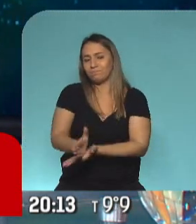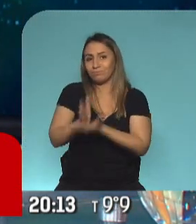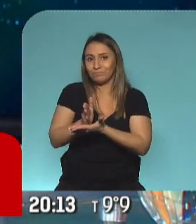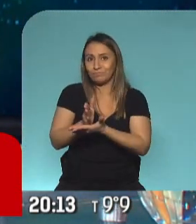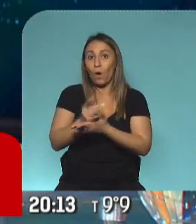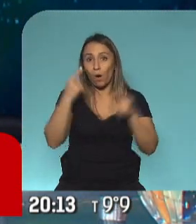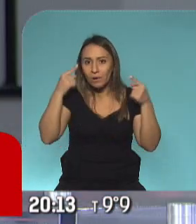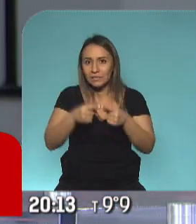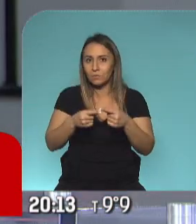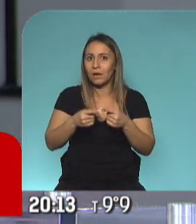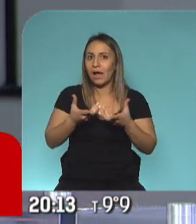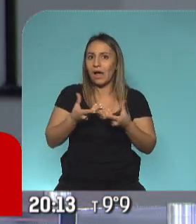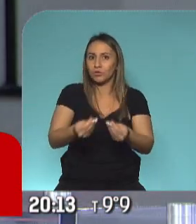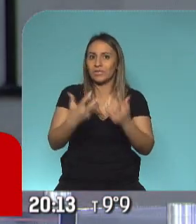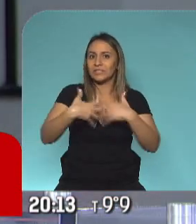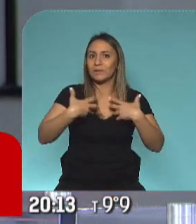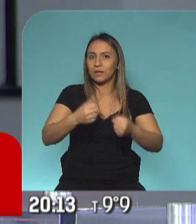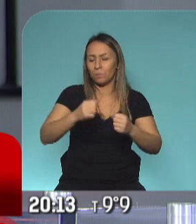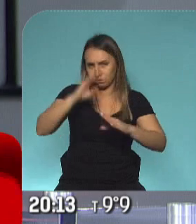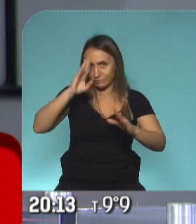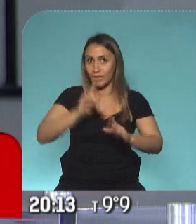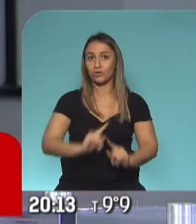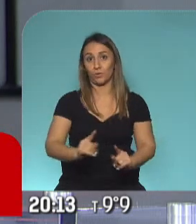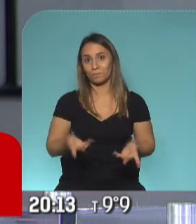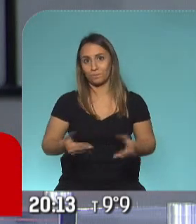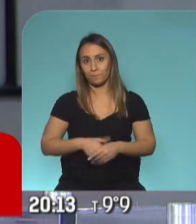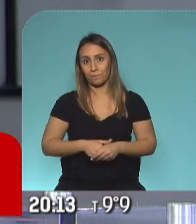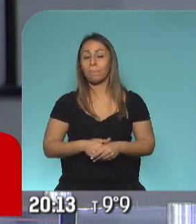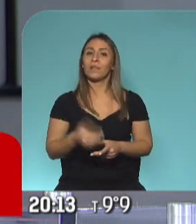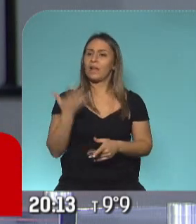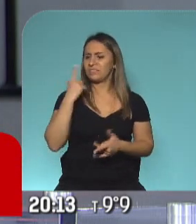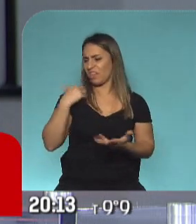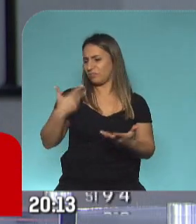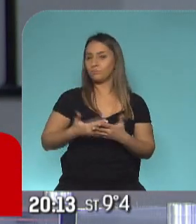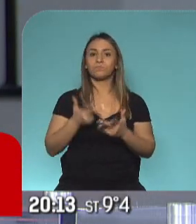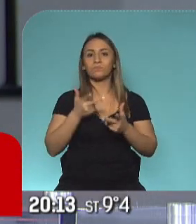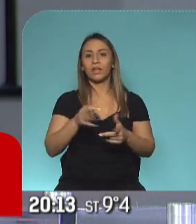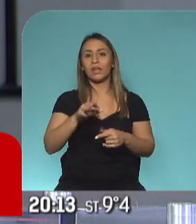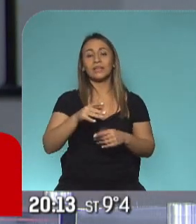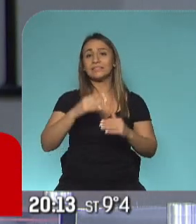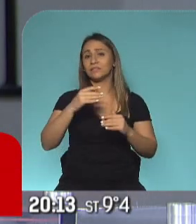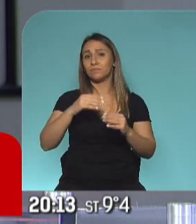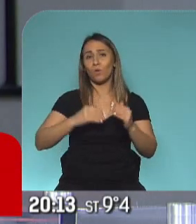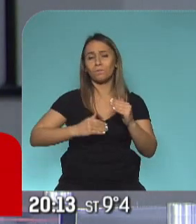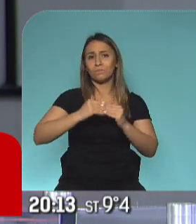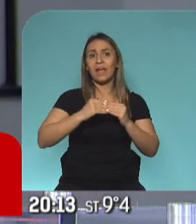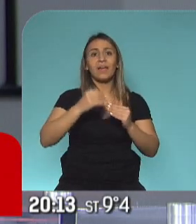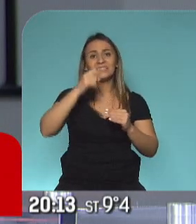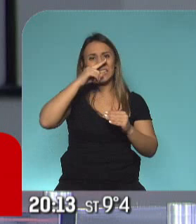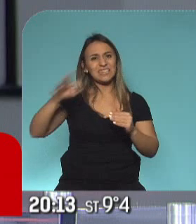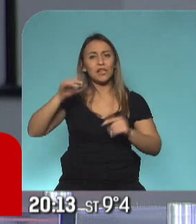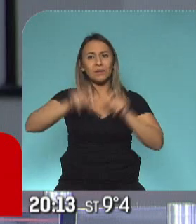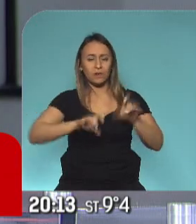ese objetivo. Te digo una cosa más, Ariel, en la ciudad hace 2 días decían que un piso de 700 casos diarios era una alerta para